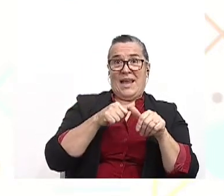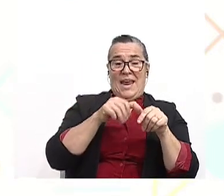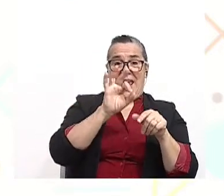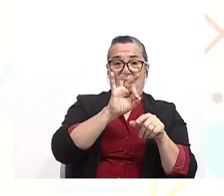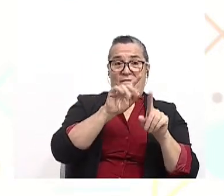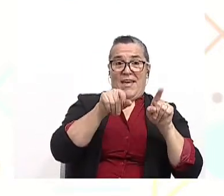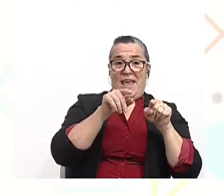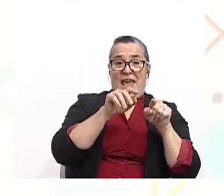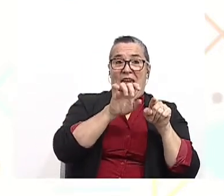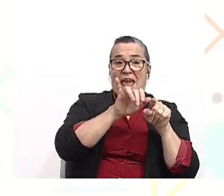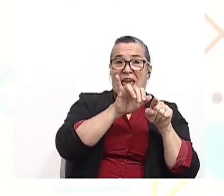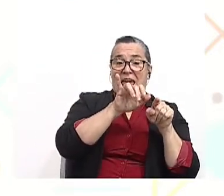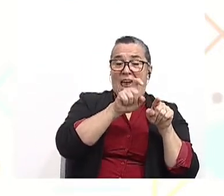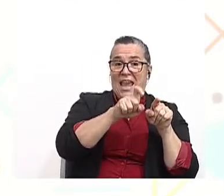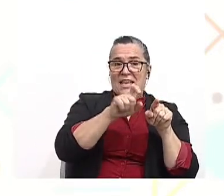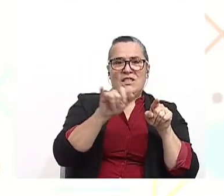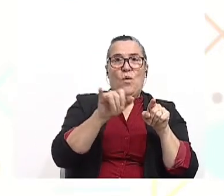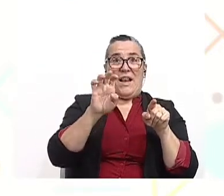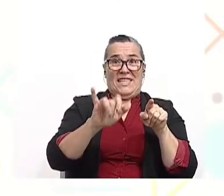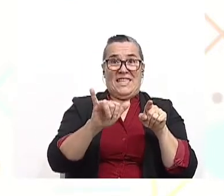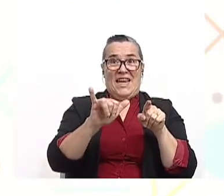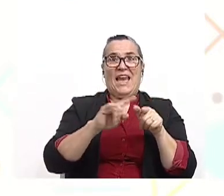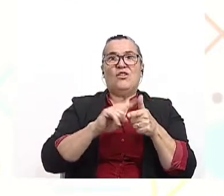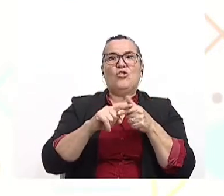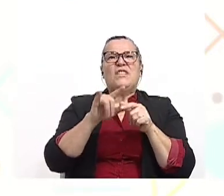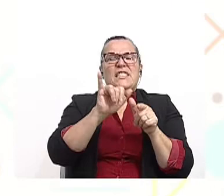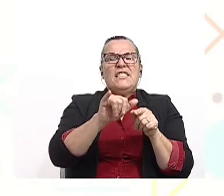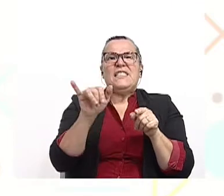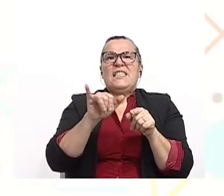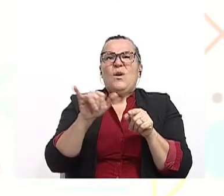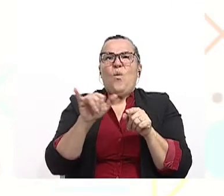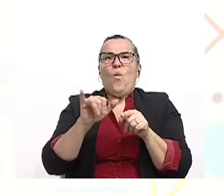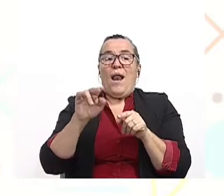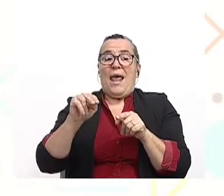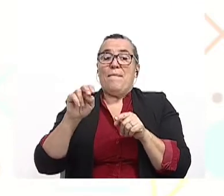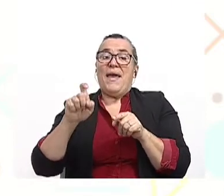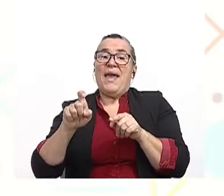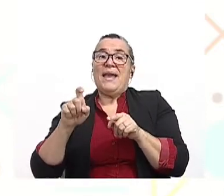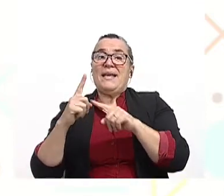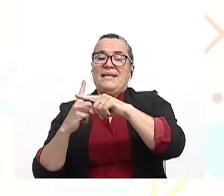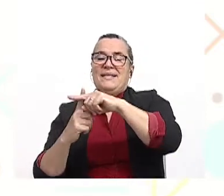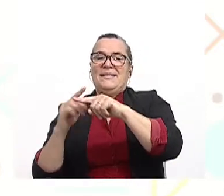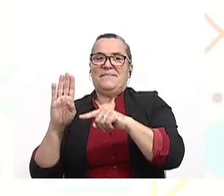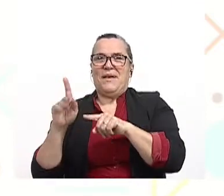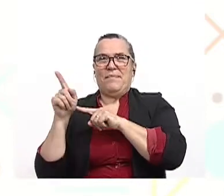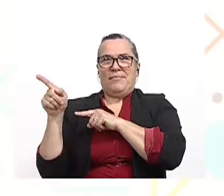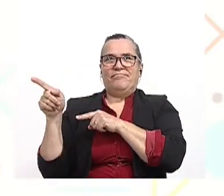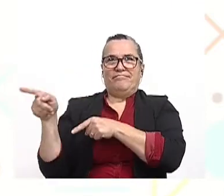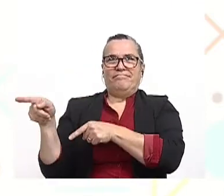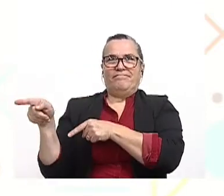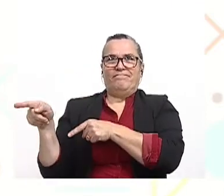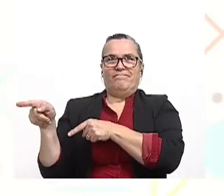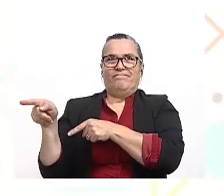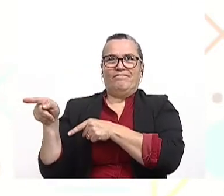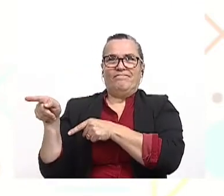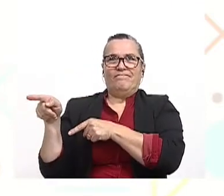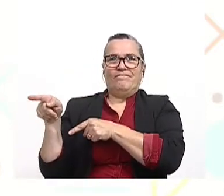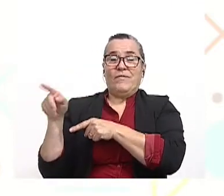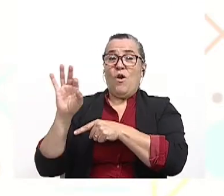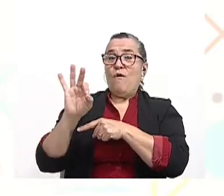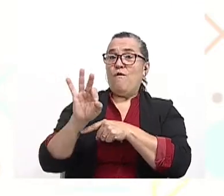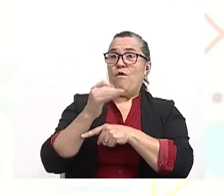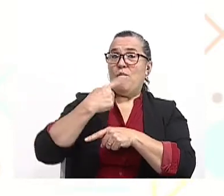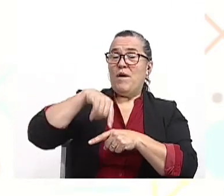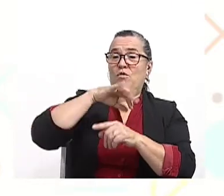y igual a mx más b. Esta sería la forma G, la forma que va a tener nuestra función